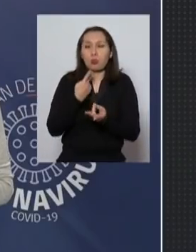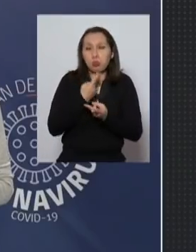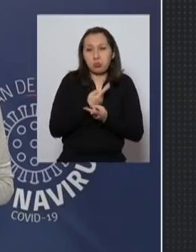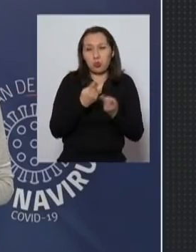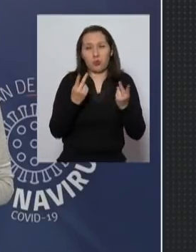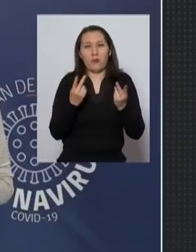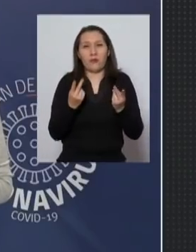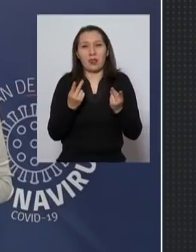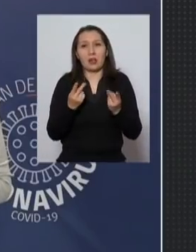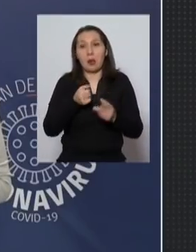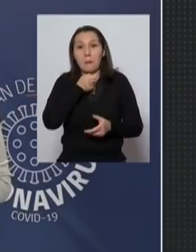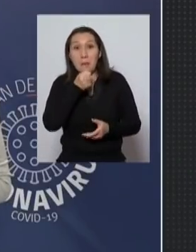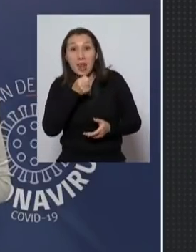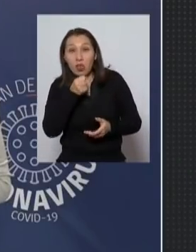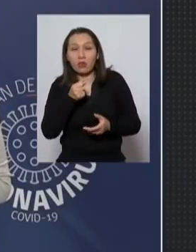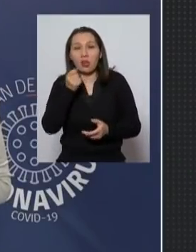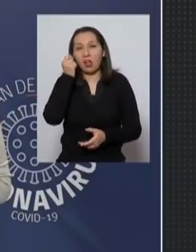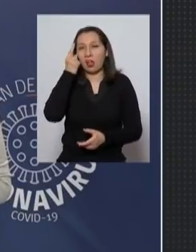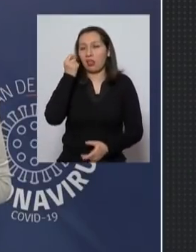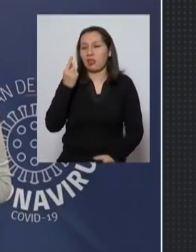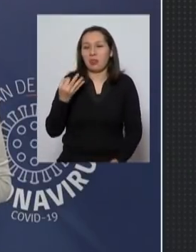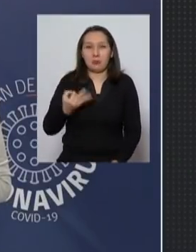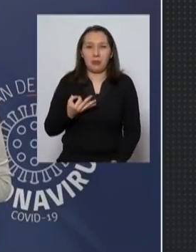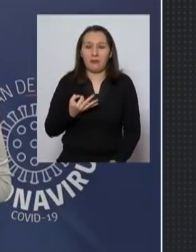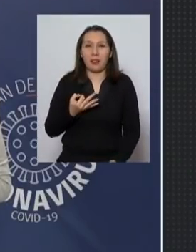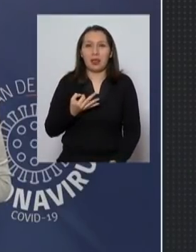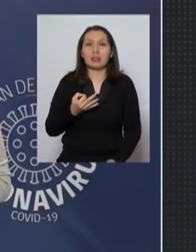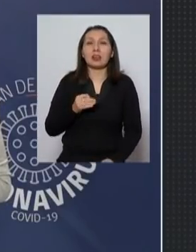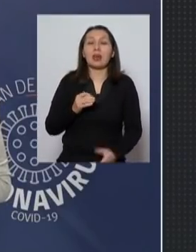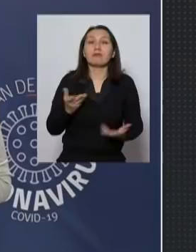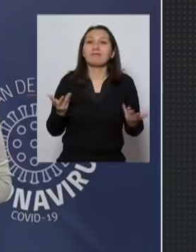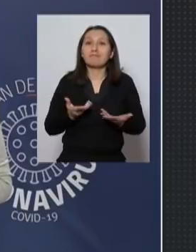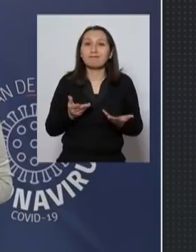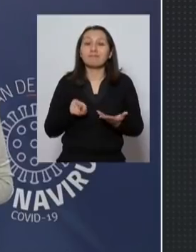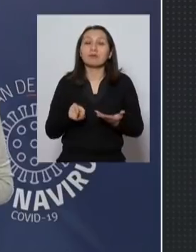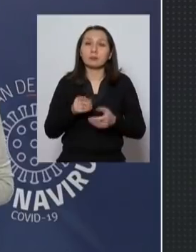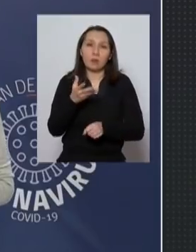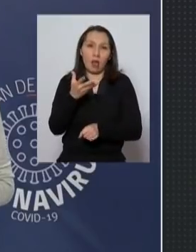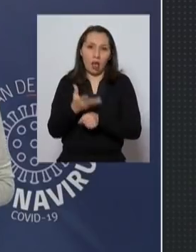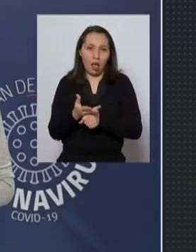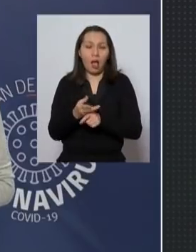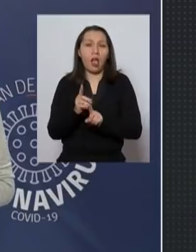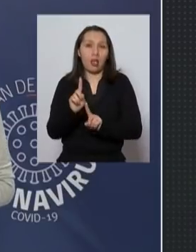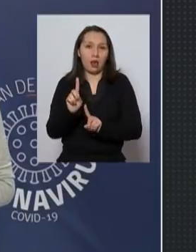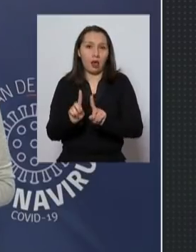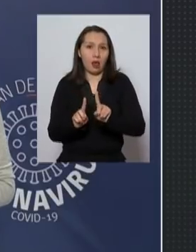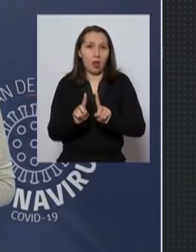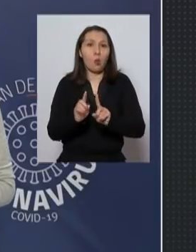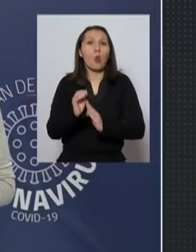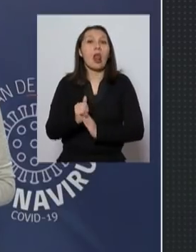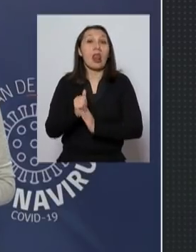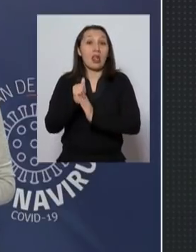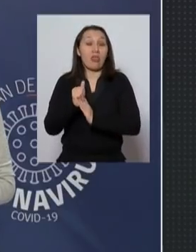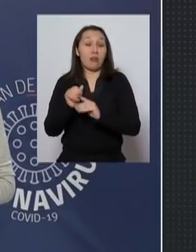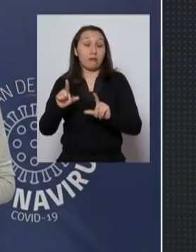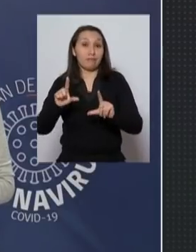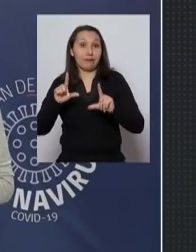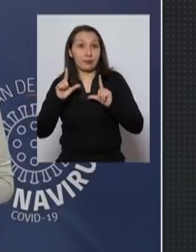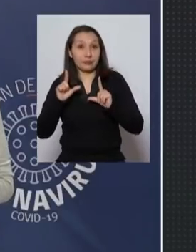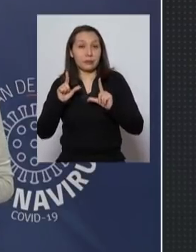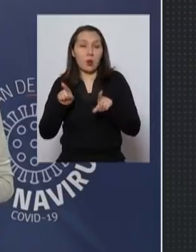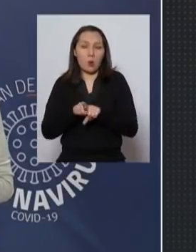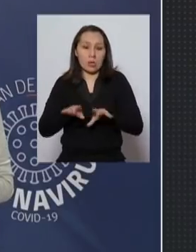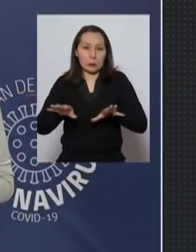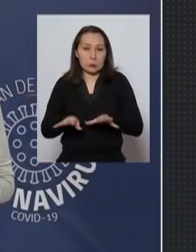público, periodístico, entiende perfectamente que hay líderes incluso que